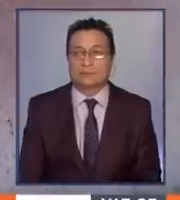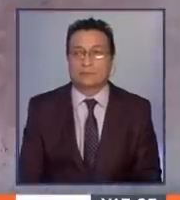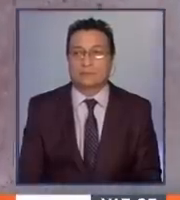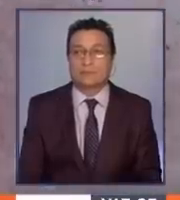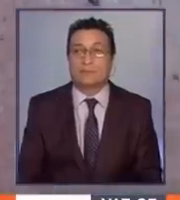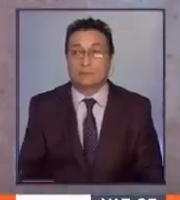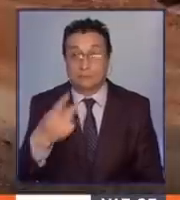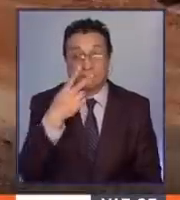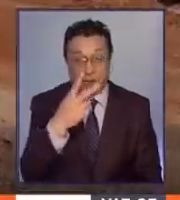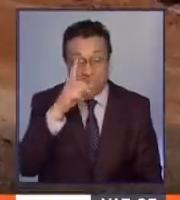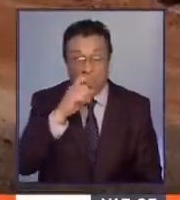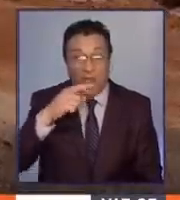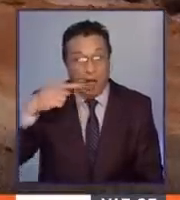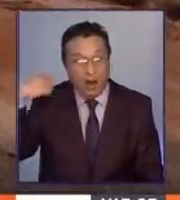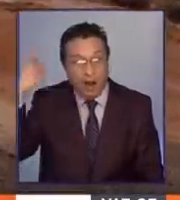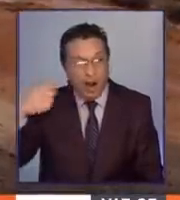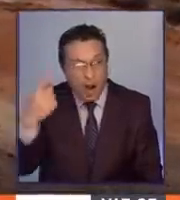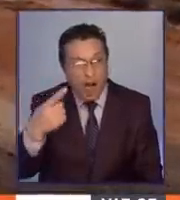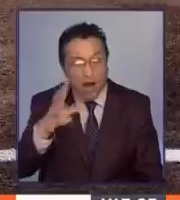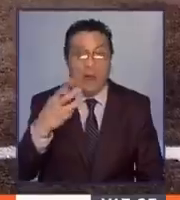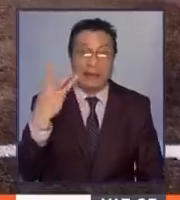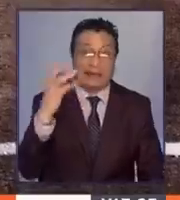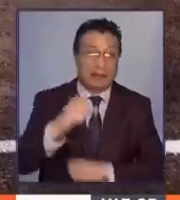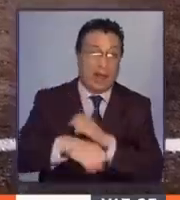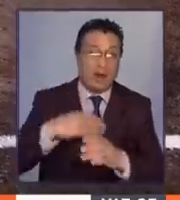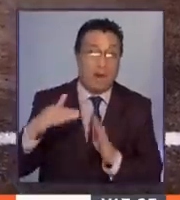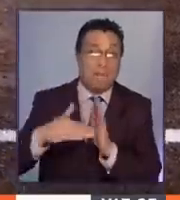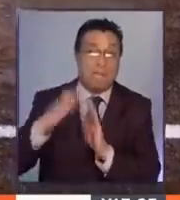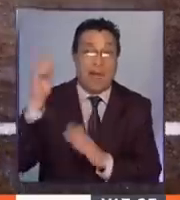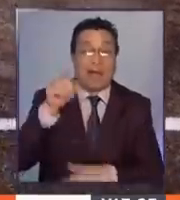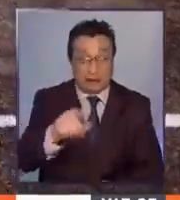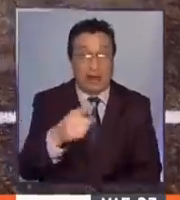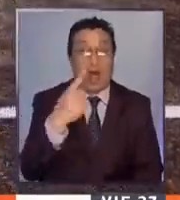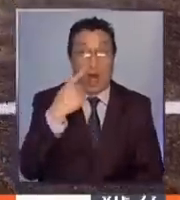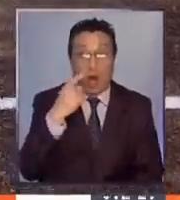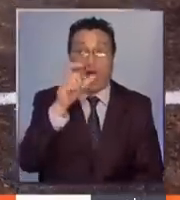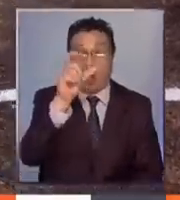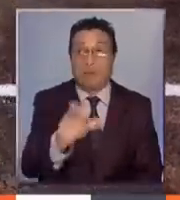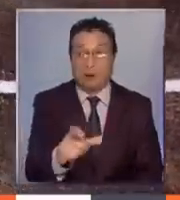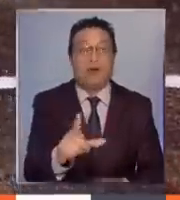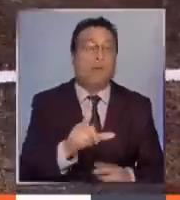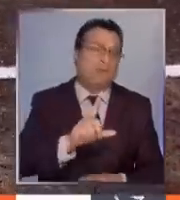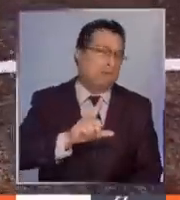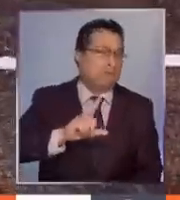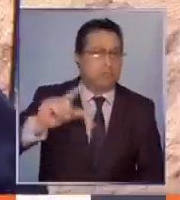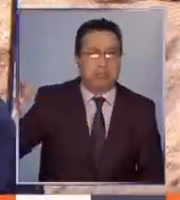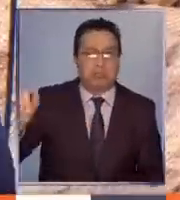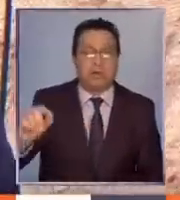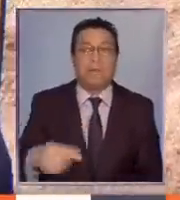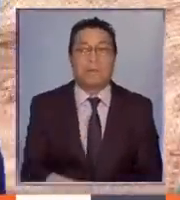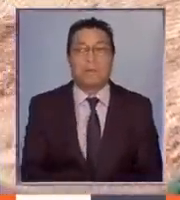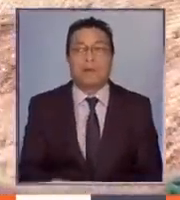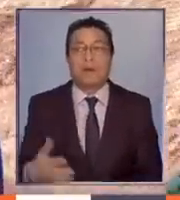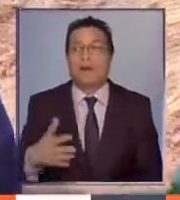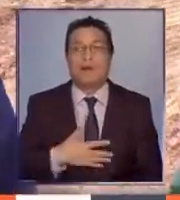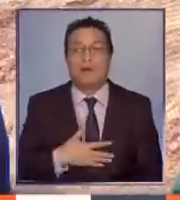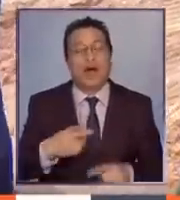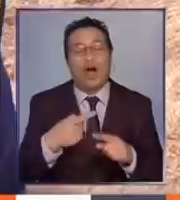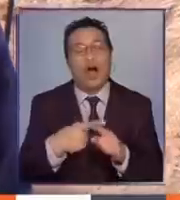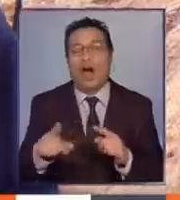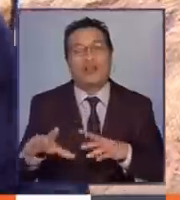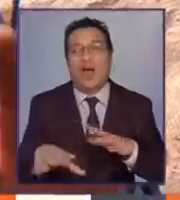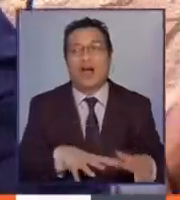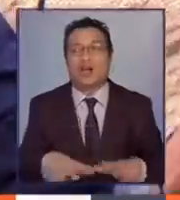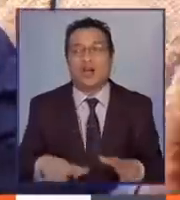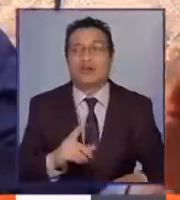Parece una locura, ¿no? Pero hace más de 30 años eso mismo hizo este hombre. Mi cuento es otro, amigo mío.